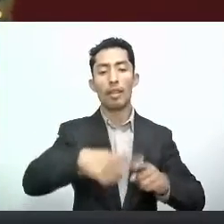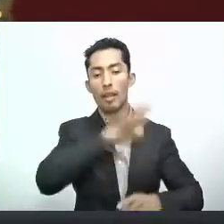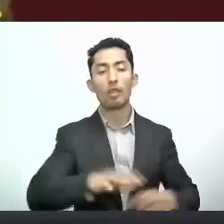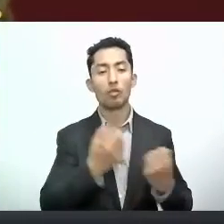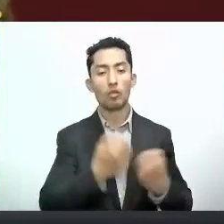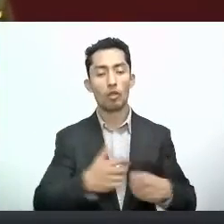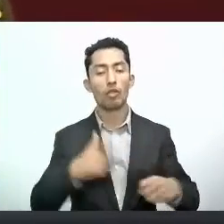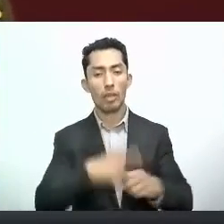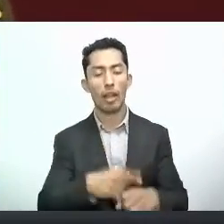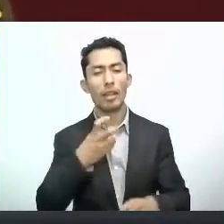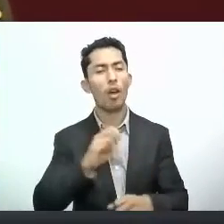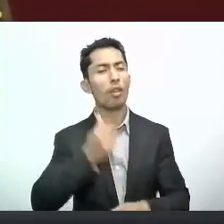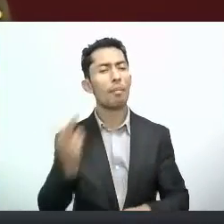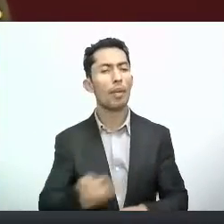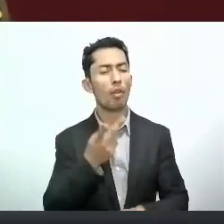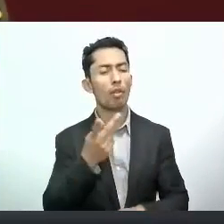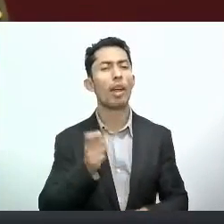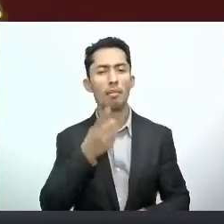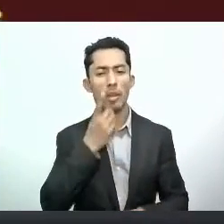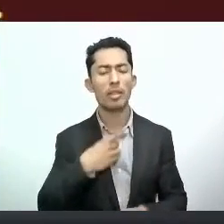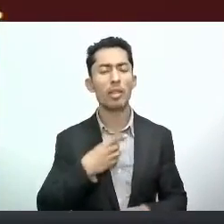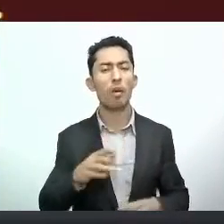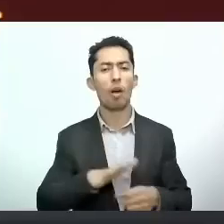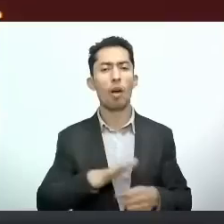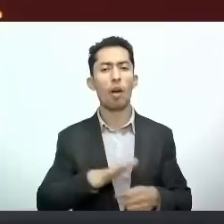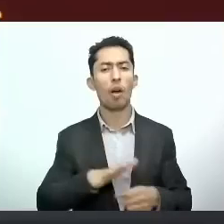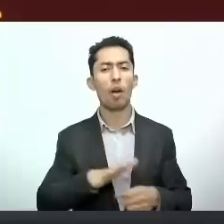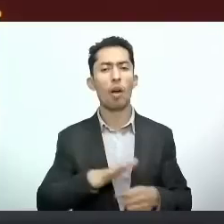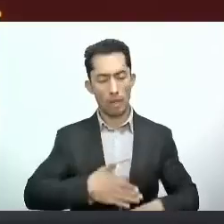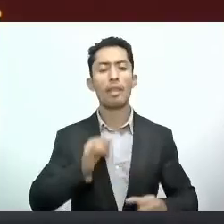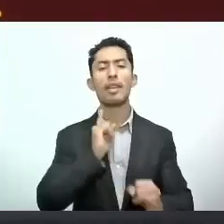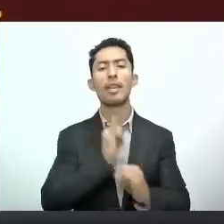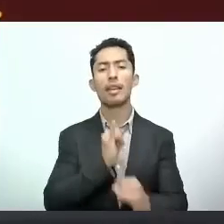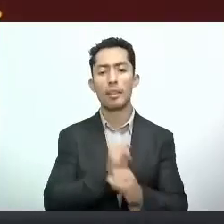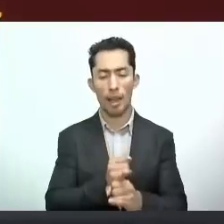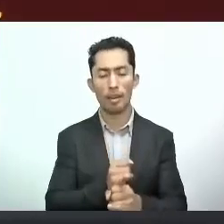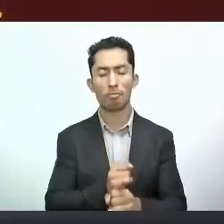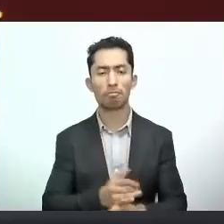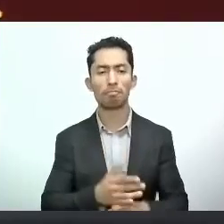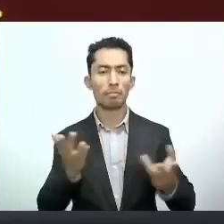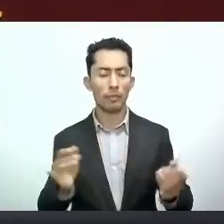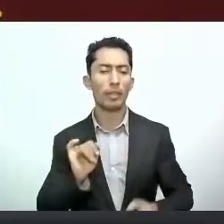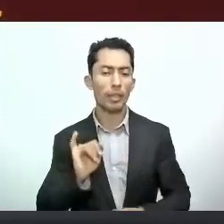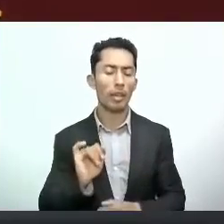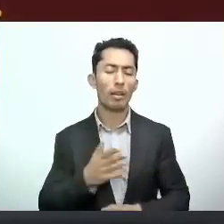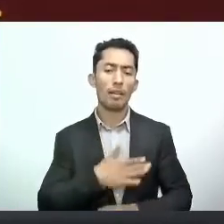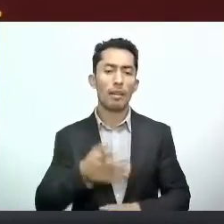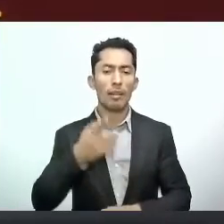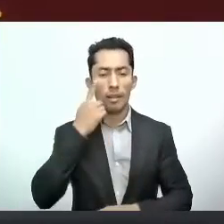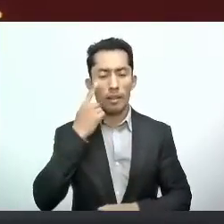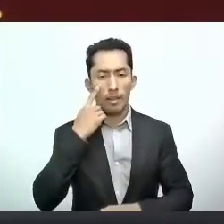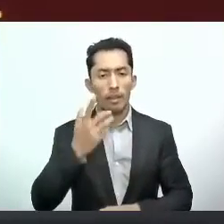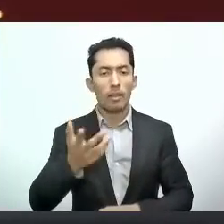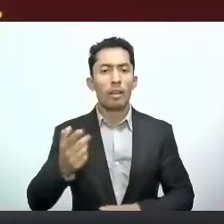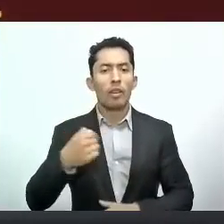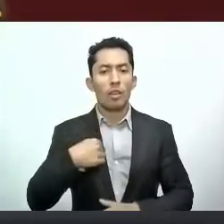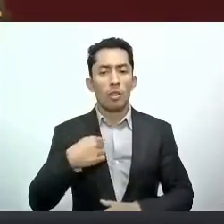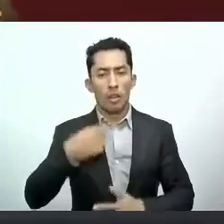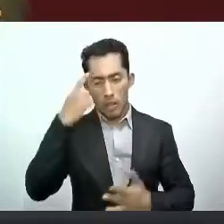la otra pregunta era sobre justicia digital. Sí, pues miren, yo creo que voy a hablar de la Suprema